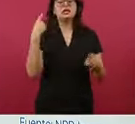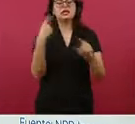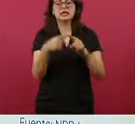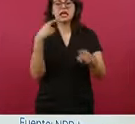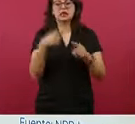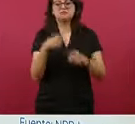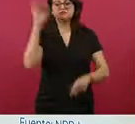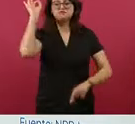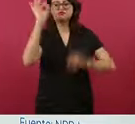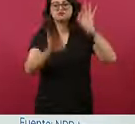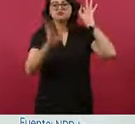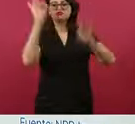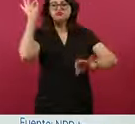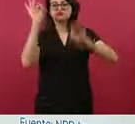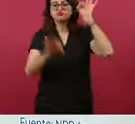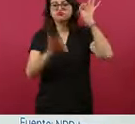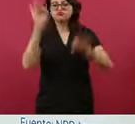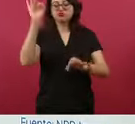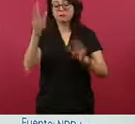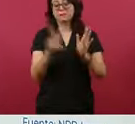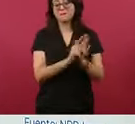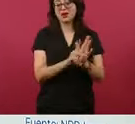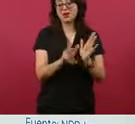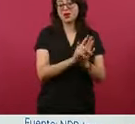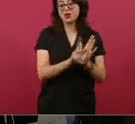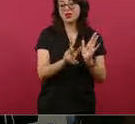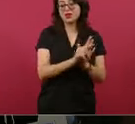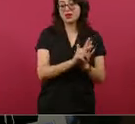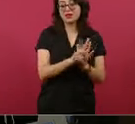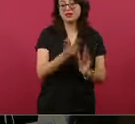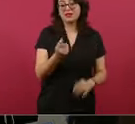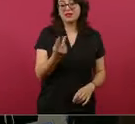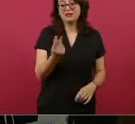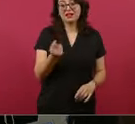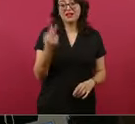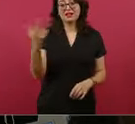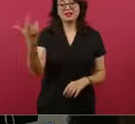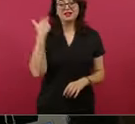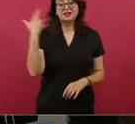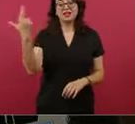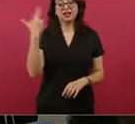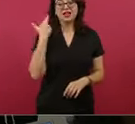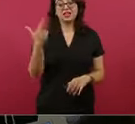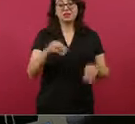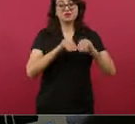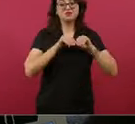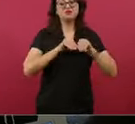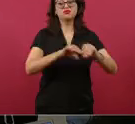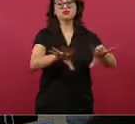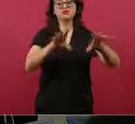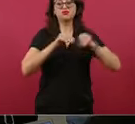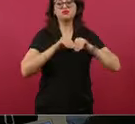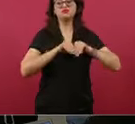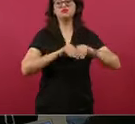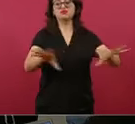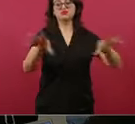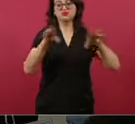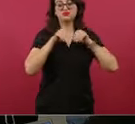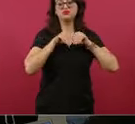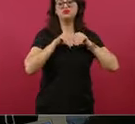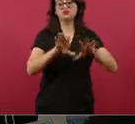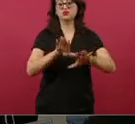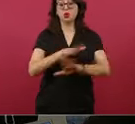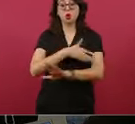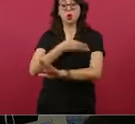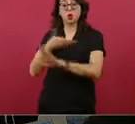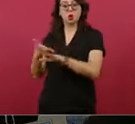Los medios de manipulación. Pero esto está todavía peor porque ellos